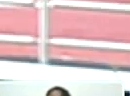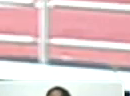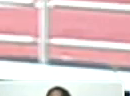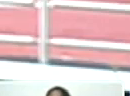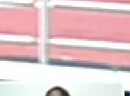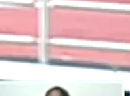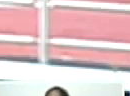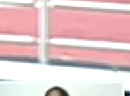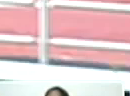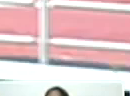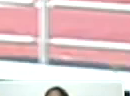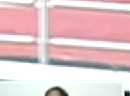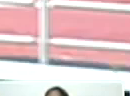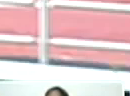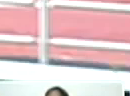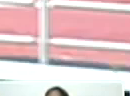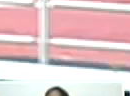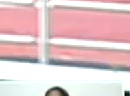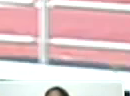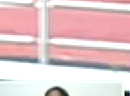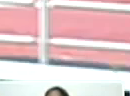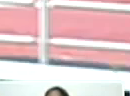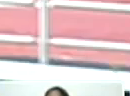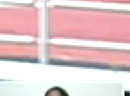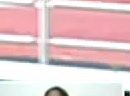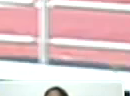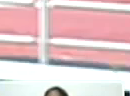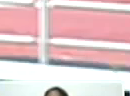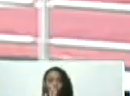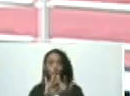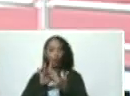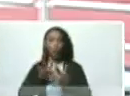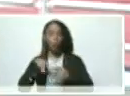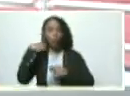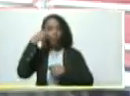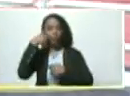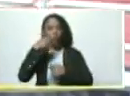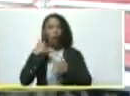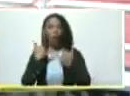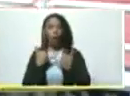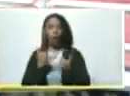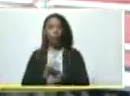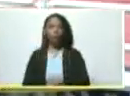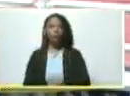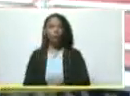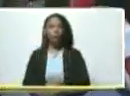de 17.000 CLAPs que están conectados por videoconferencia